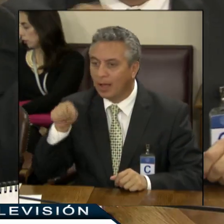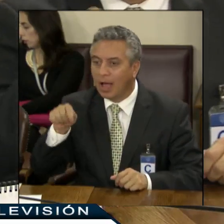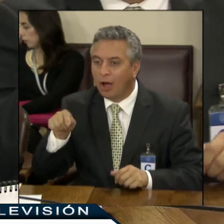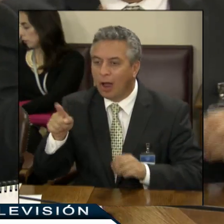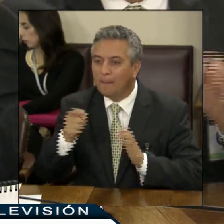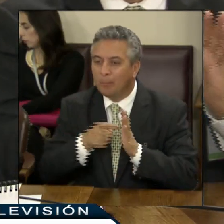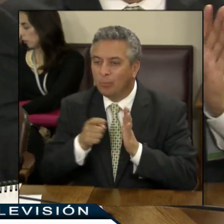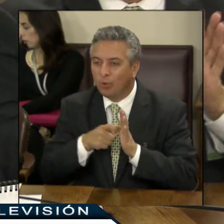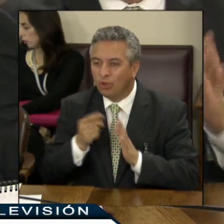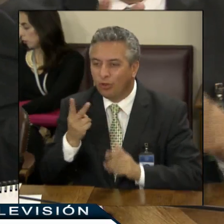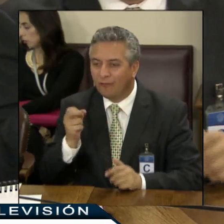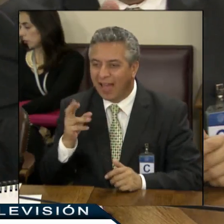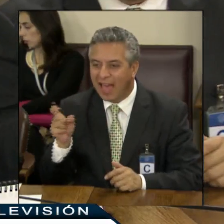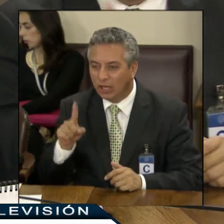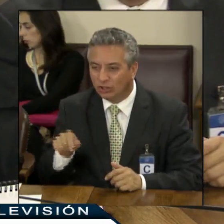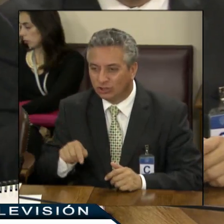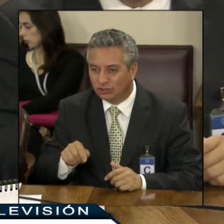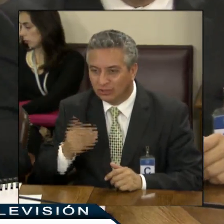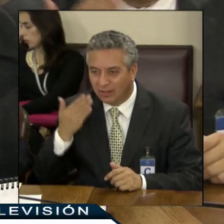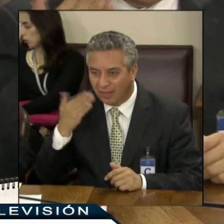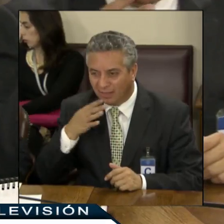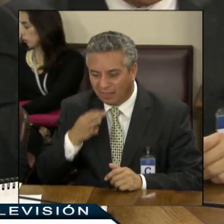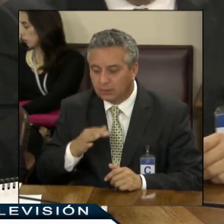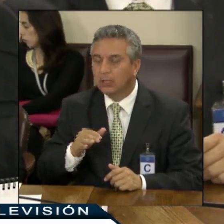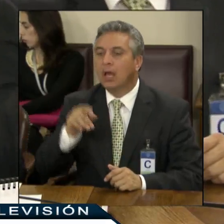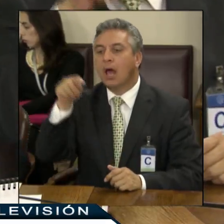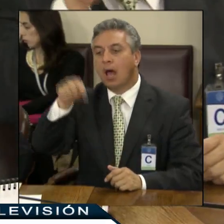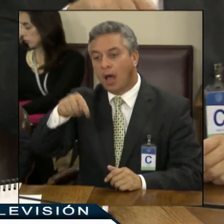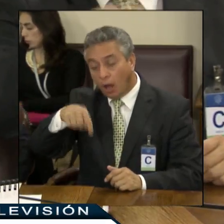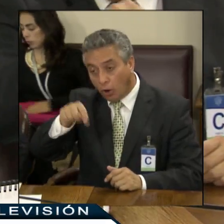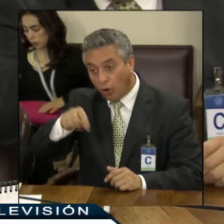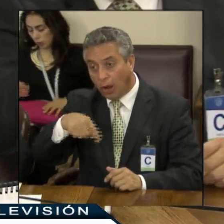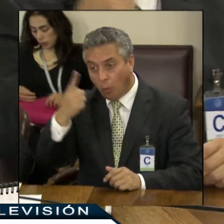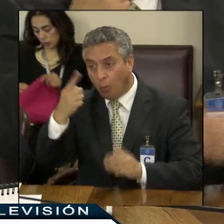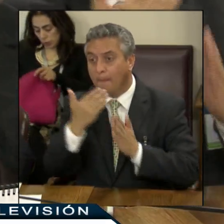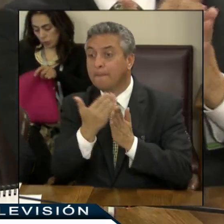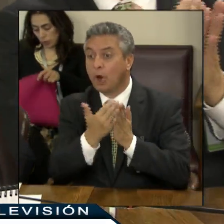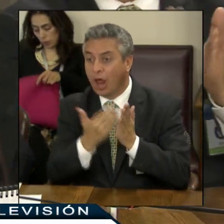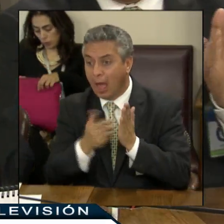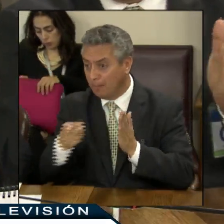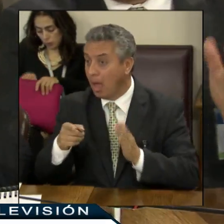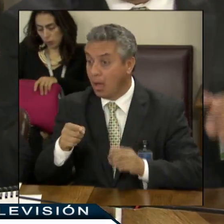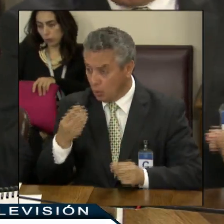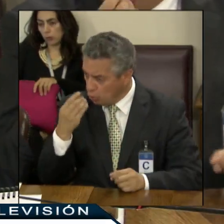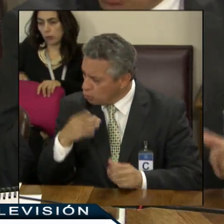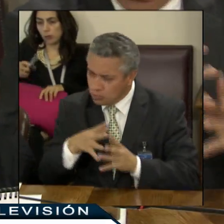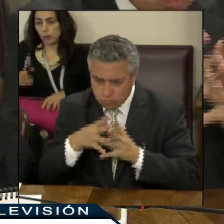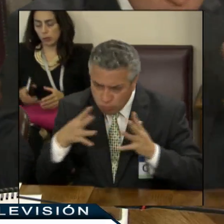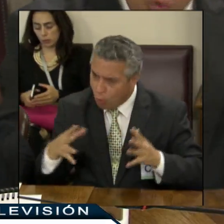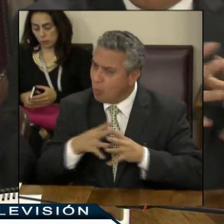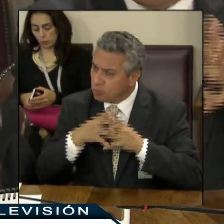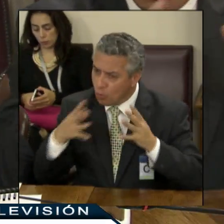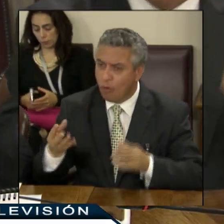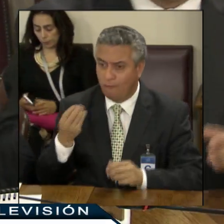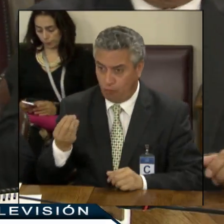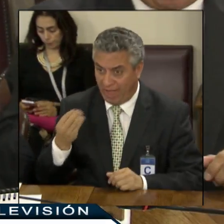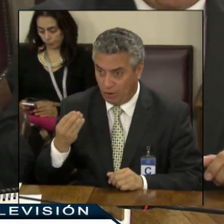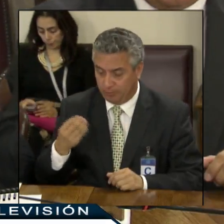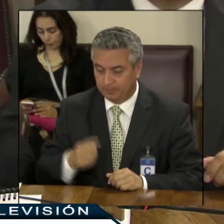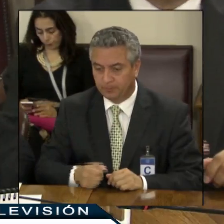e que hay un programa que que me parece que es muy bueno muy bueno que se está